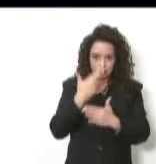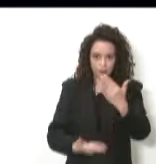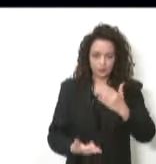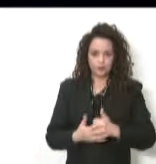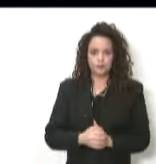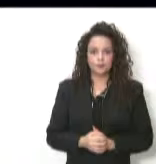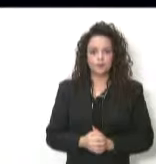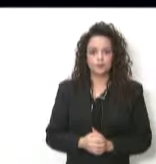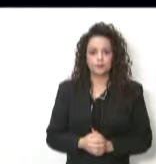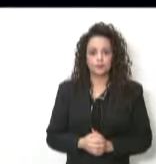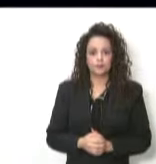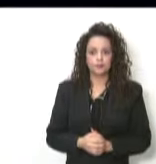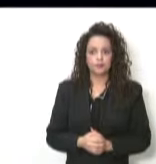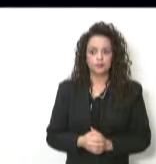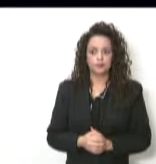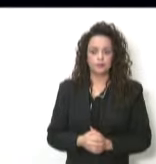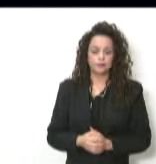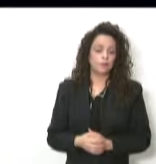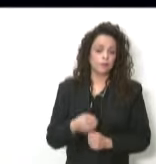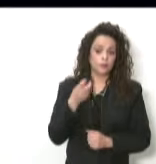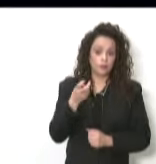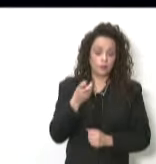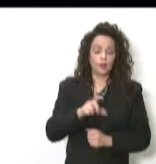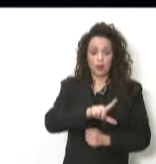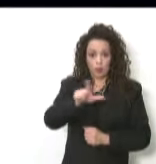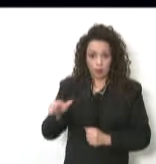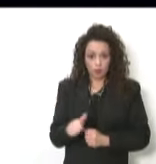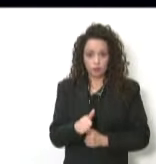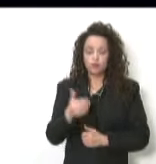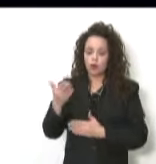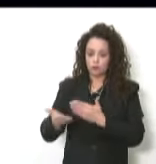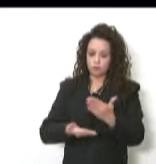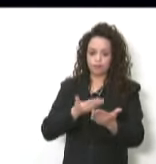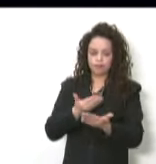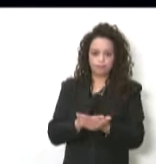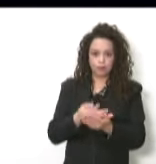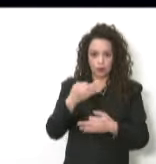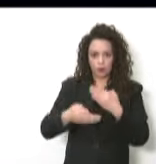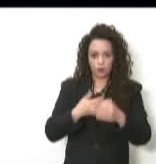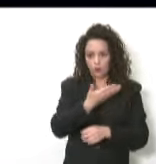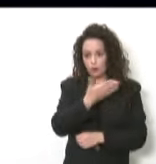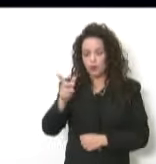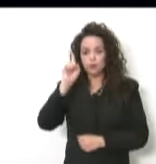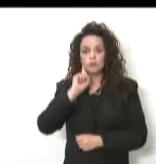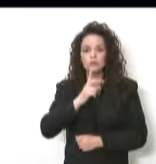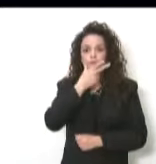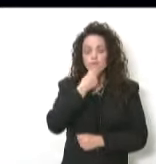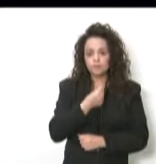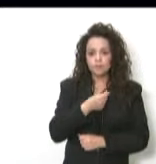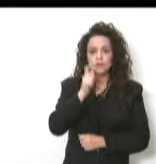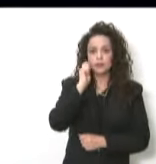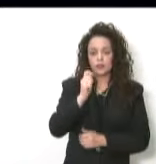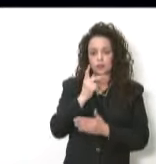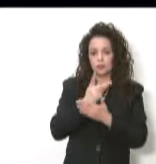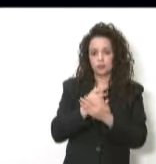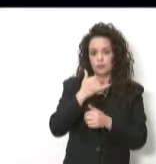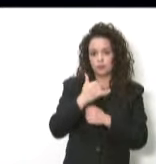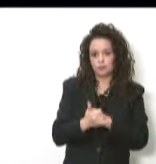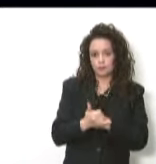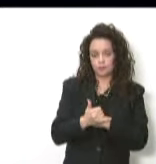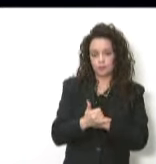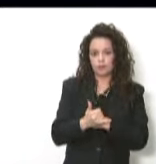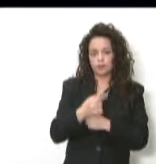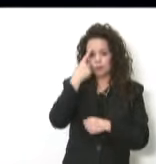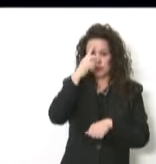entonces, conforme a su instrucción, se somete a su consideración, señoras y señores comisionados, el proyecto de resolución